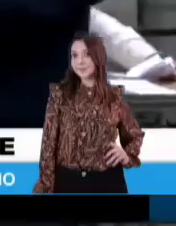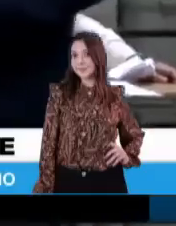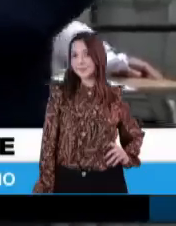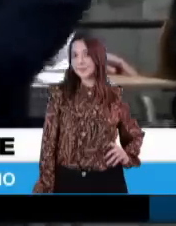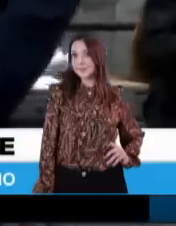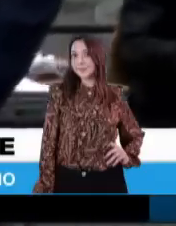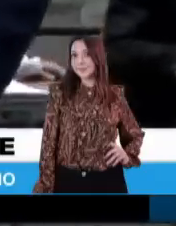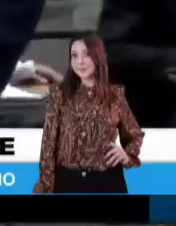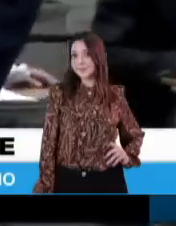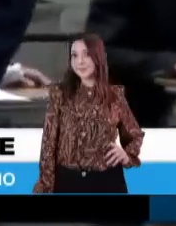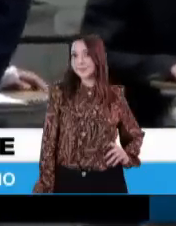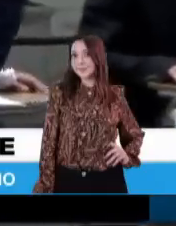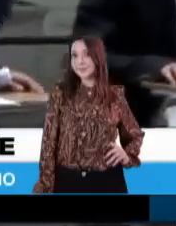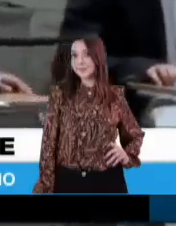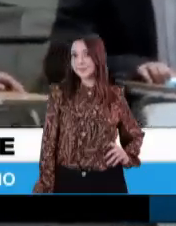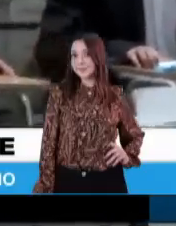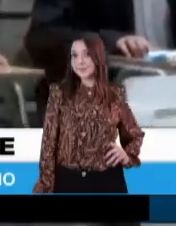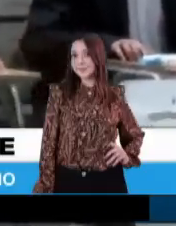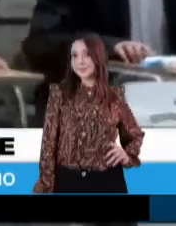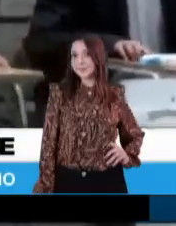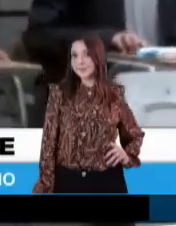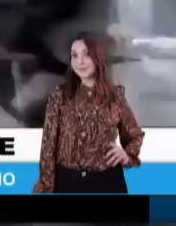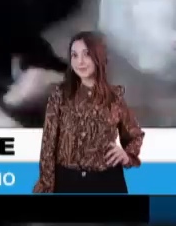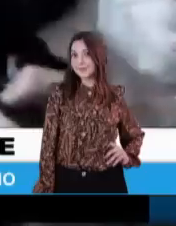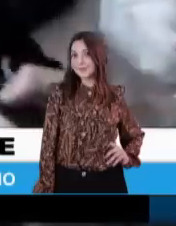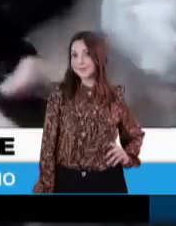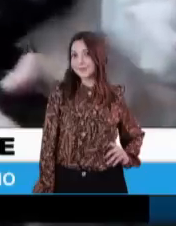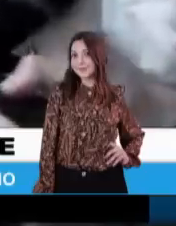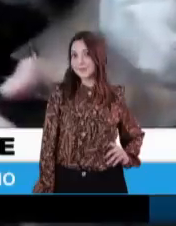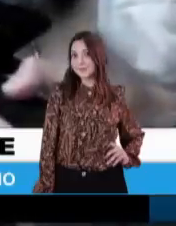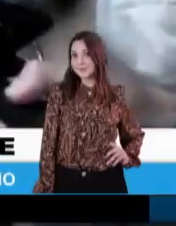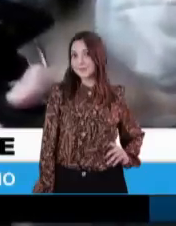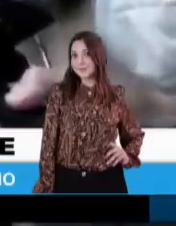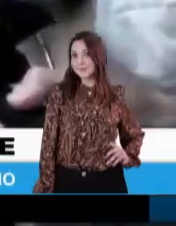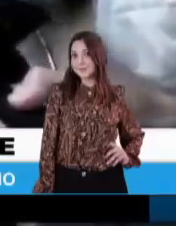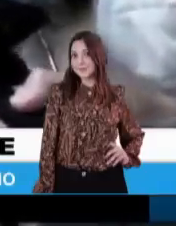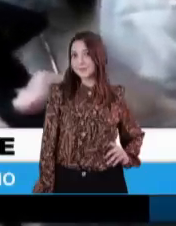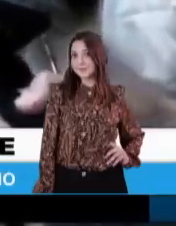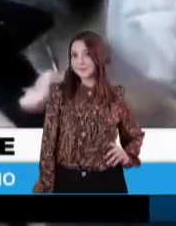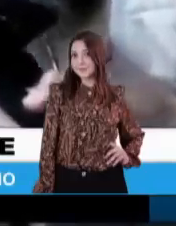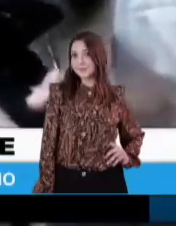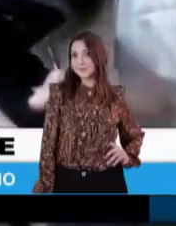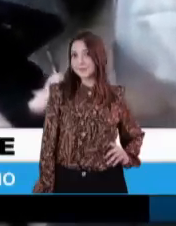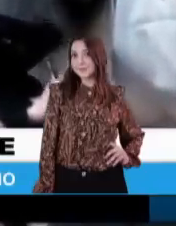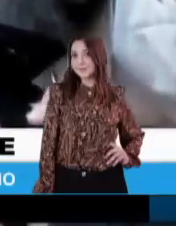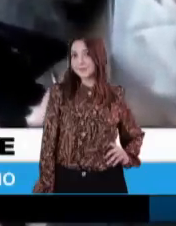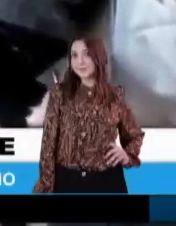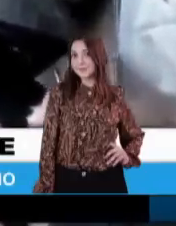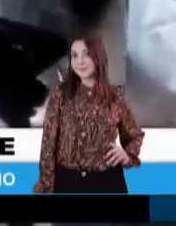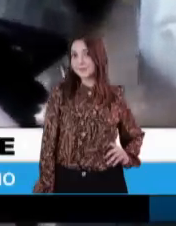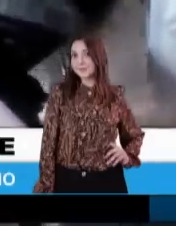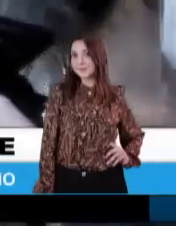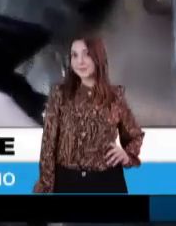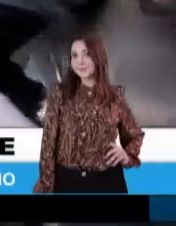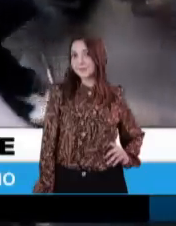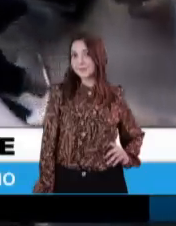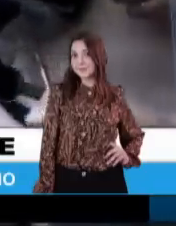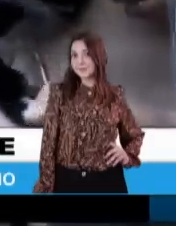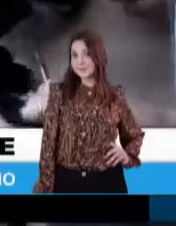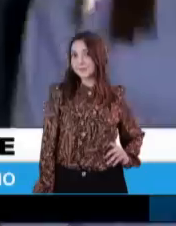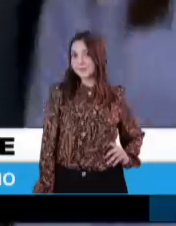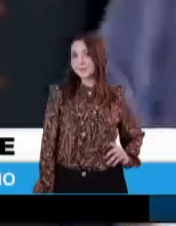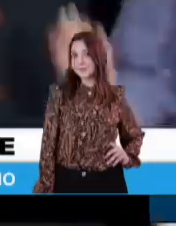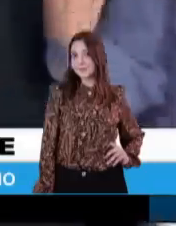públicas, al menos en entrevista hasta el momento, pero hay una página web a la que pudimos llegar que se llama